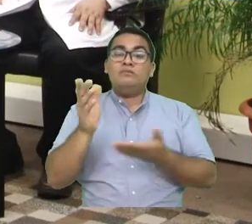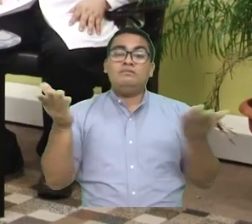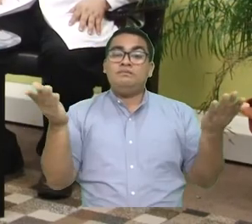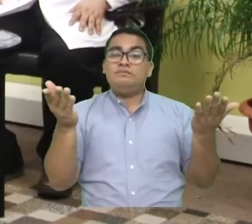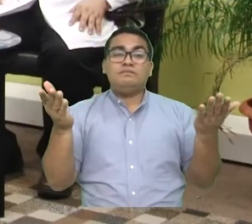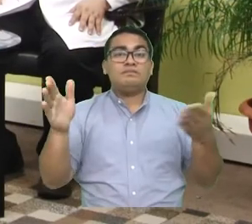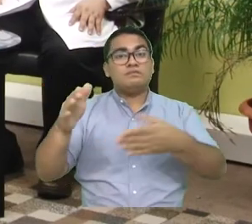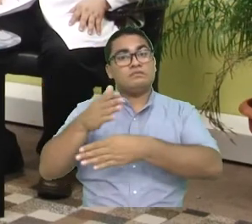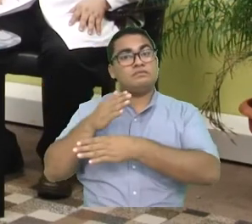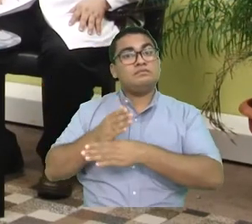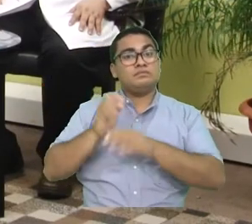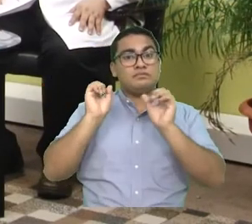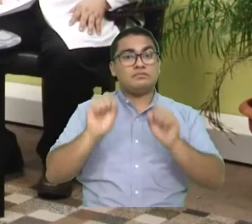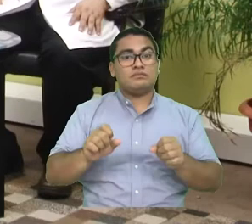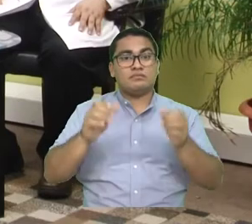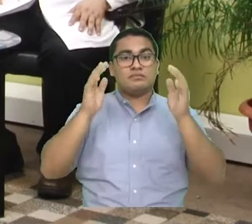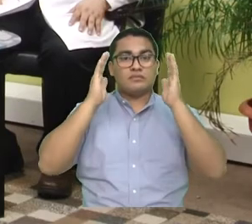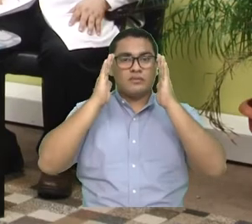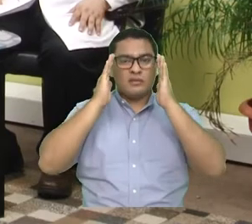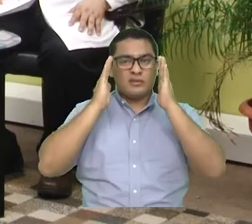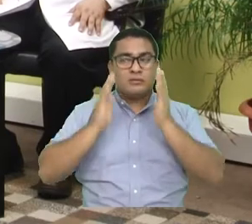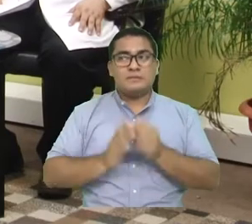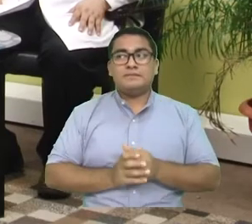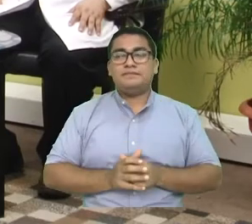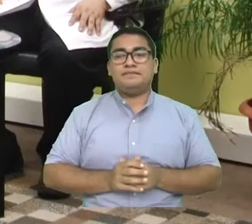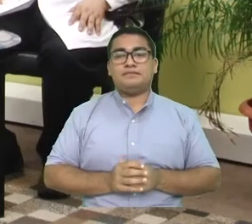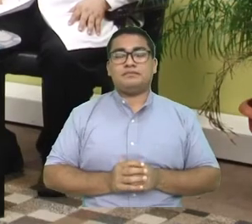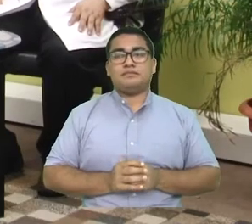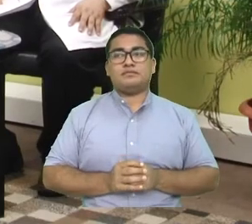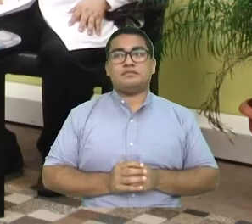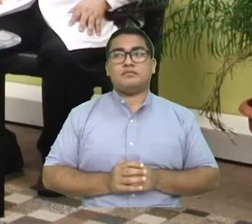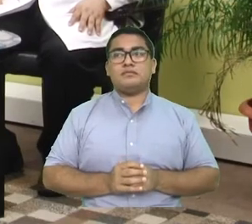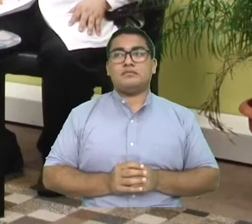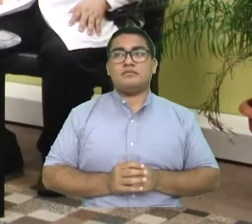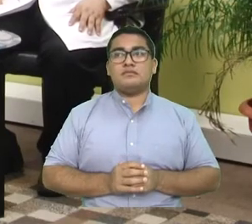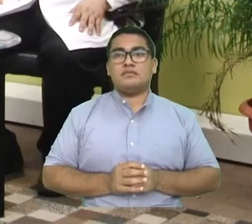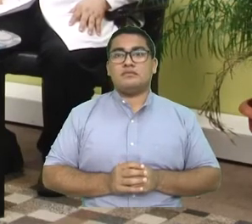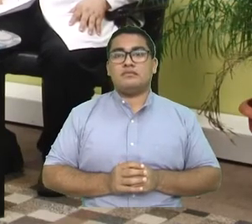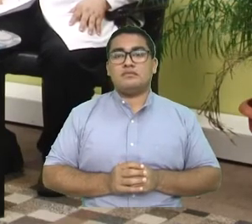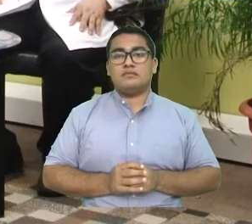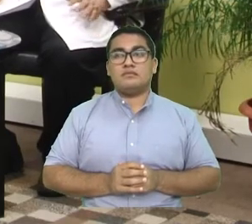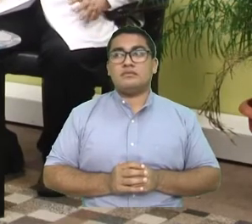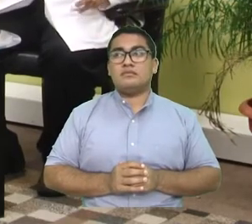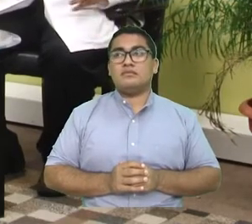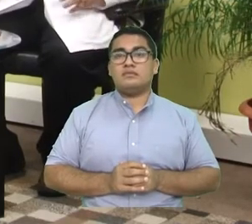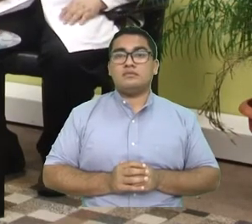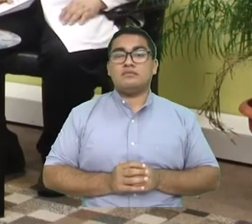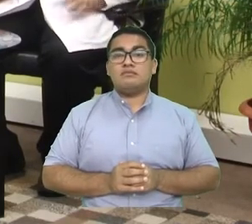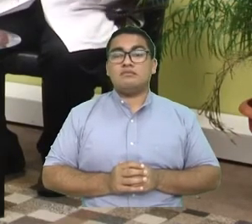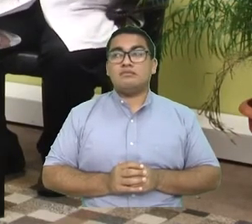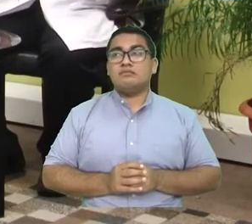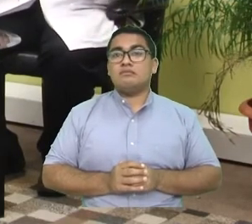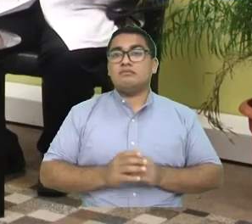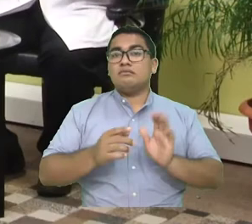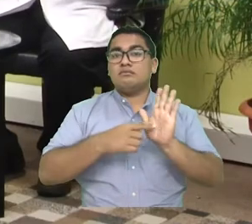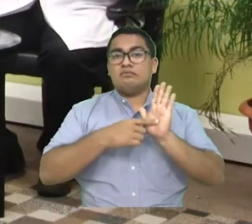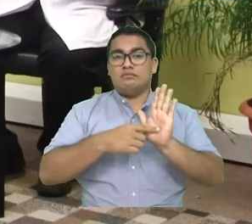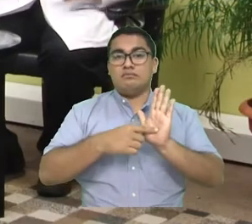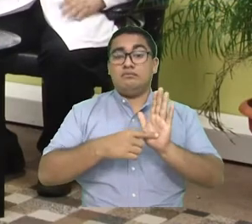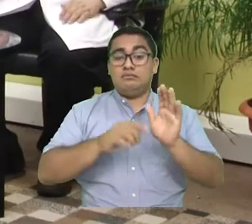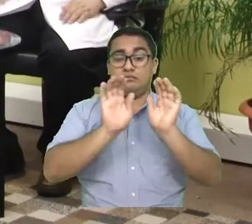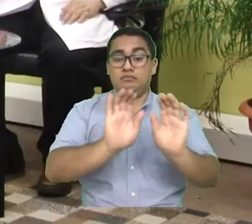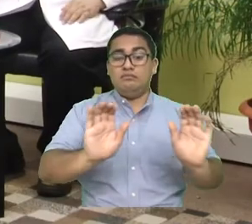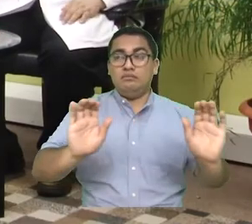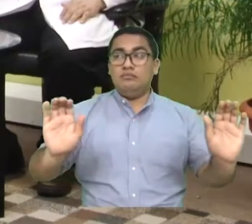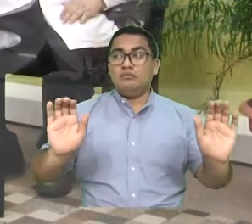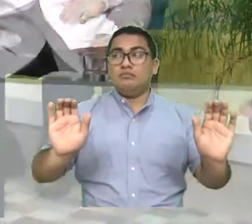grupo de edad? Bueno, generalmente, bueno, los niños no comen mucha grasa, pues. Exactamente. Es por lo mismo. Los niños, pues,